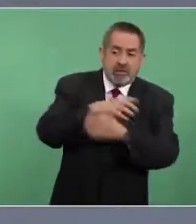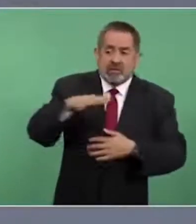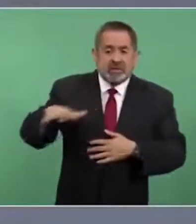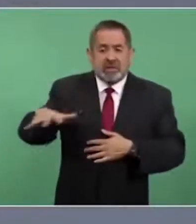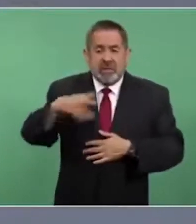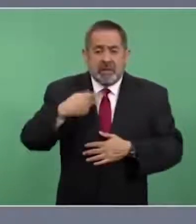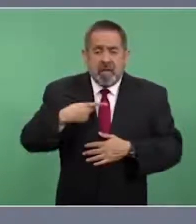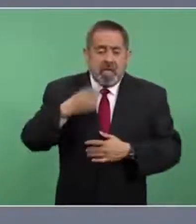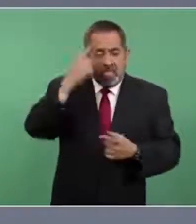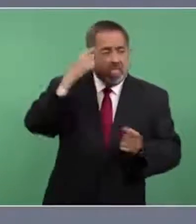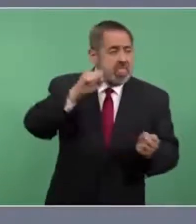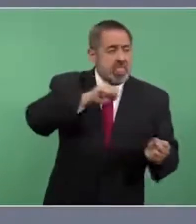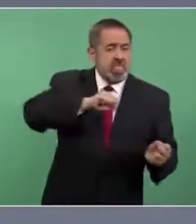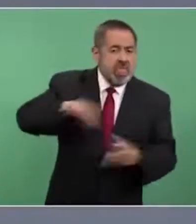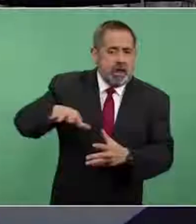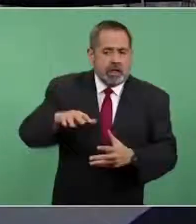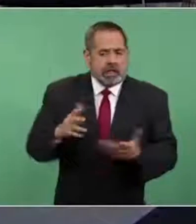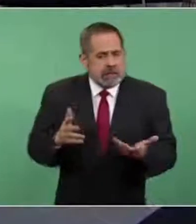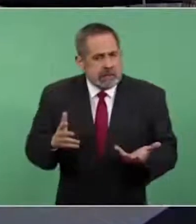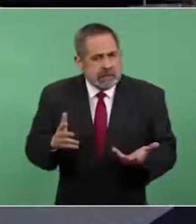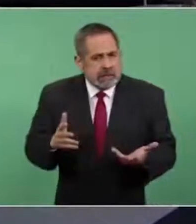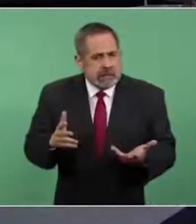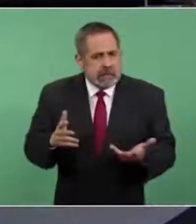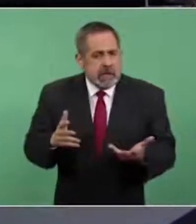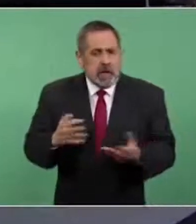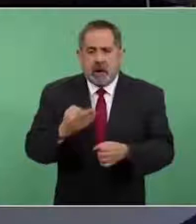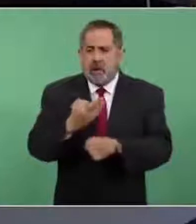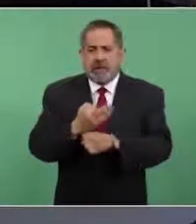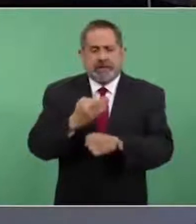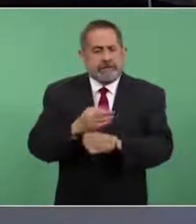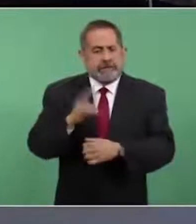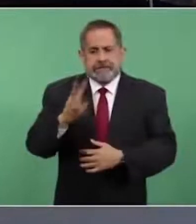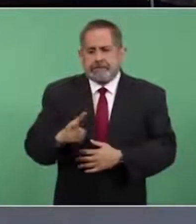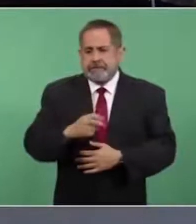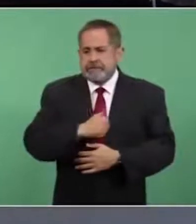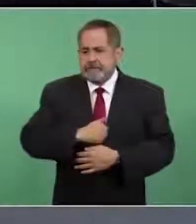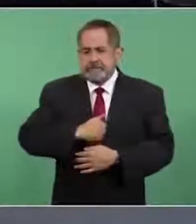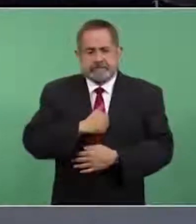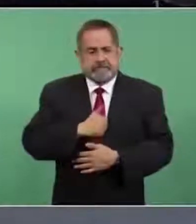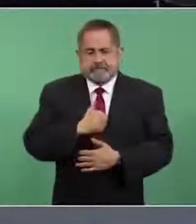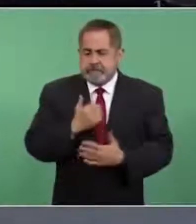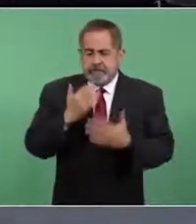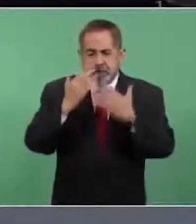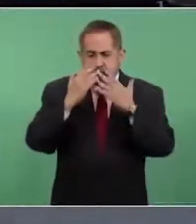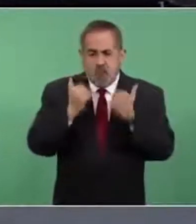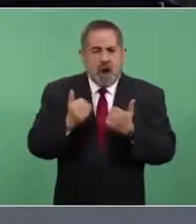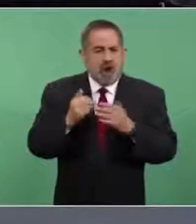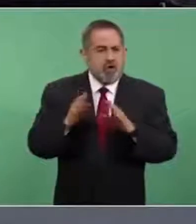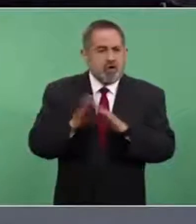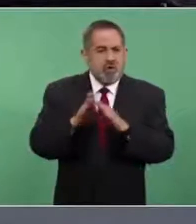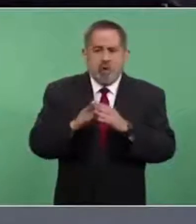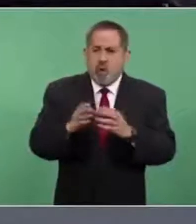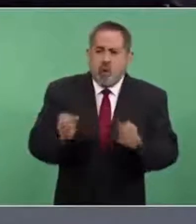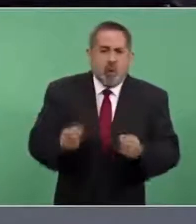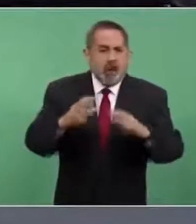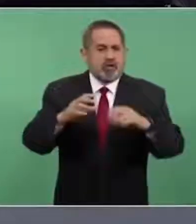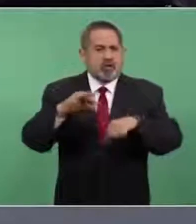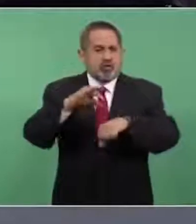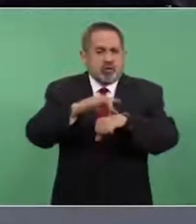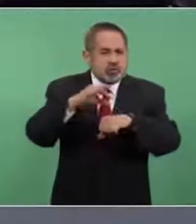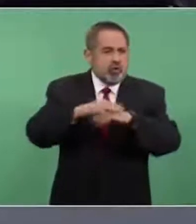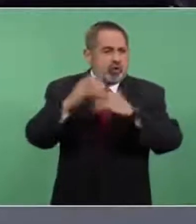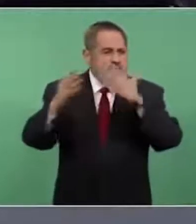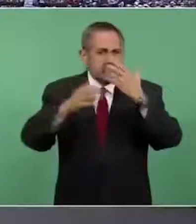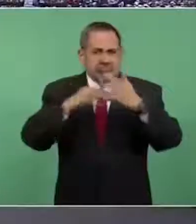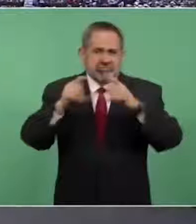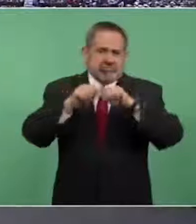pública que no contamos, desgraciadamente, con los médicos que necesita el país.